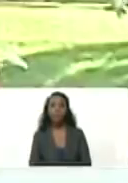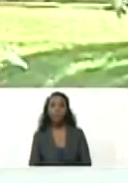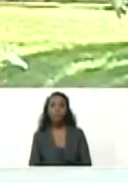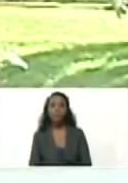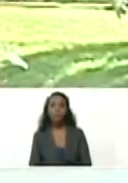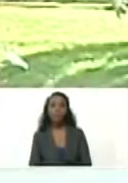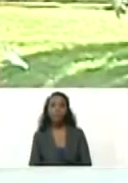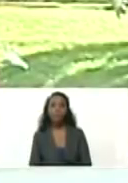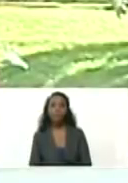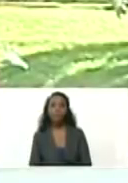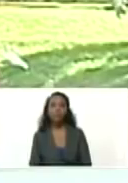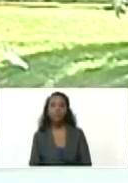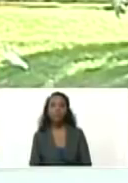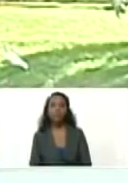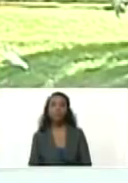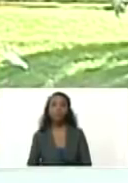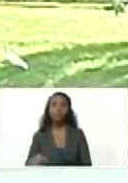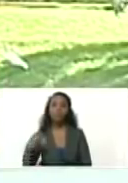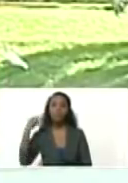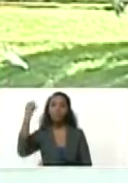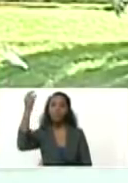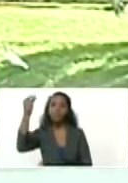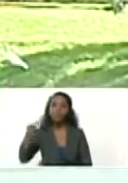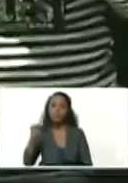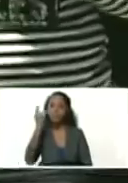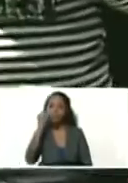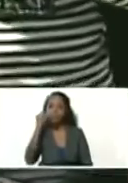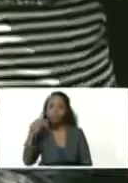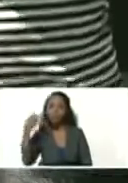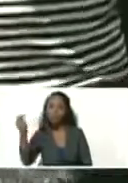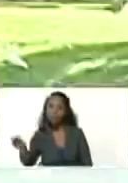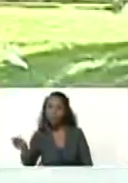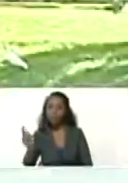al pastor Jeremy Duarte,